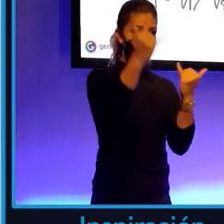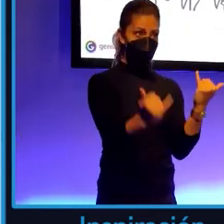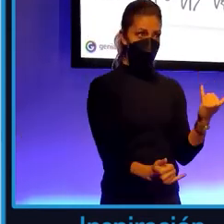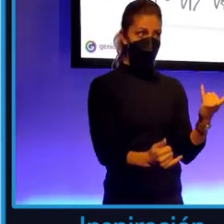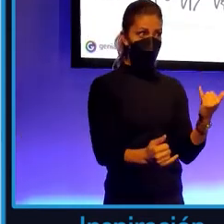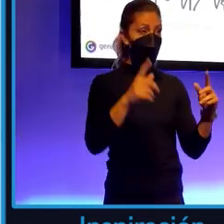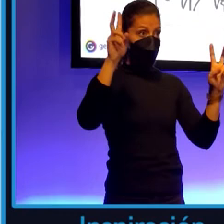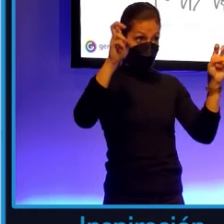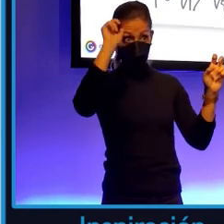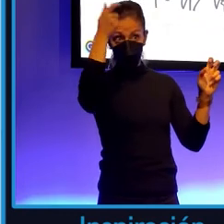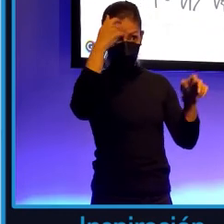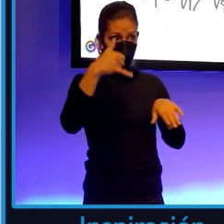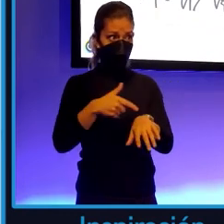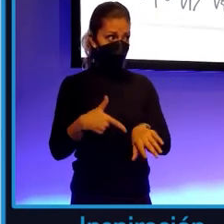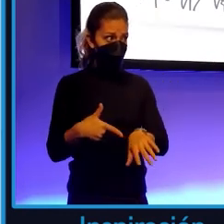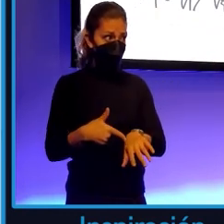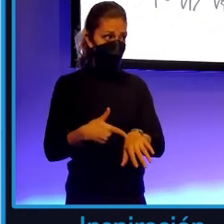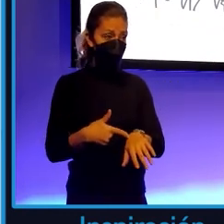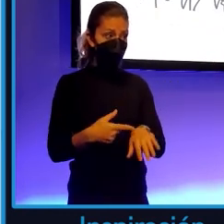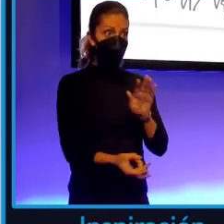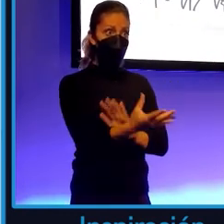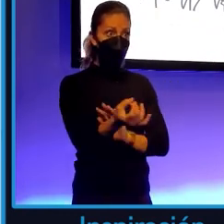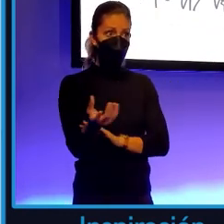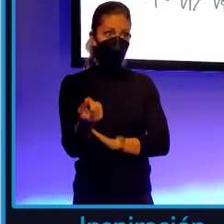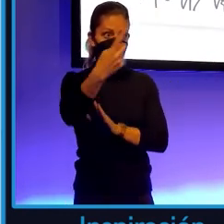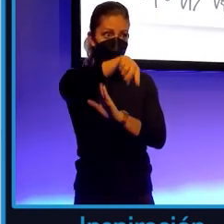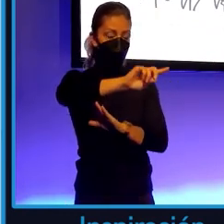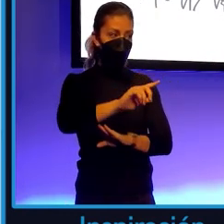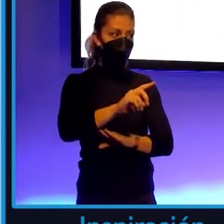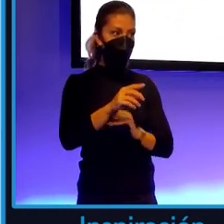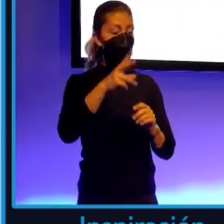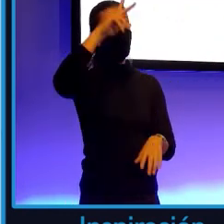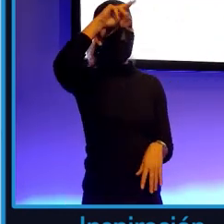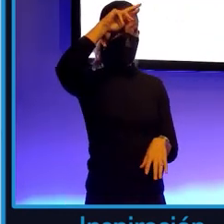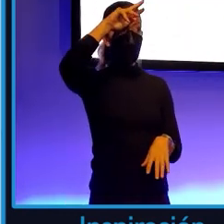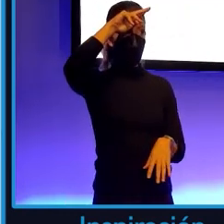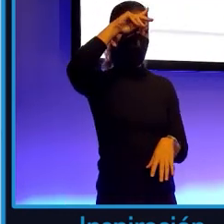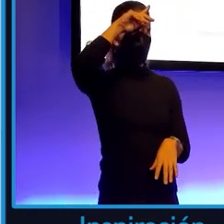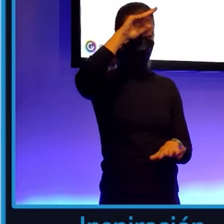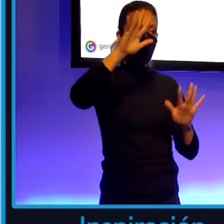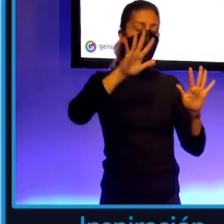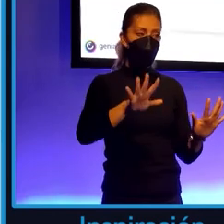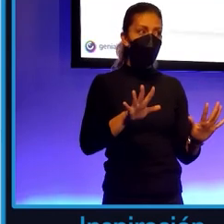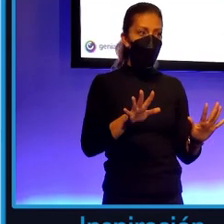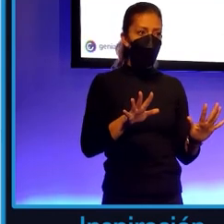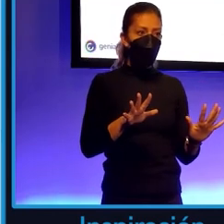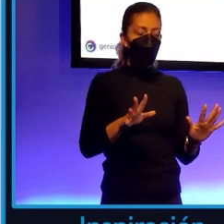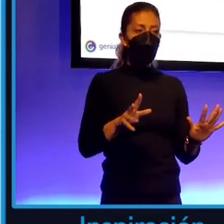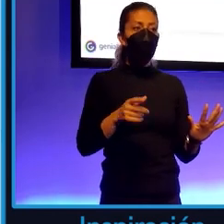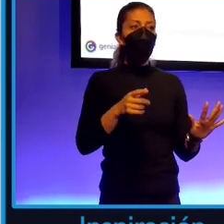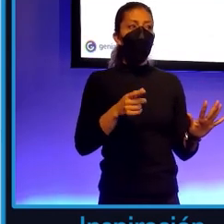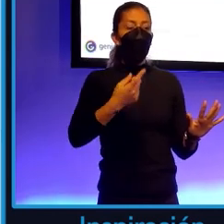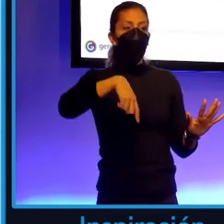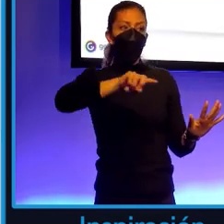concepto de petróleo con lo cual es interesante que surja eso no porque típica que son personas preocupadas pero lo cierto es que nos guste o no nos guste no